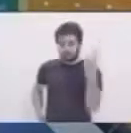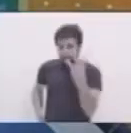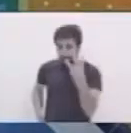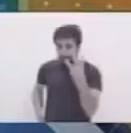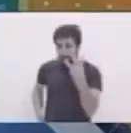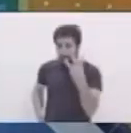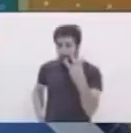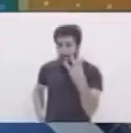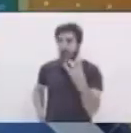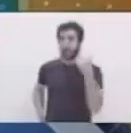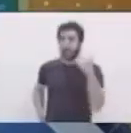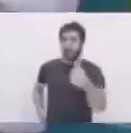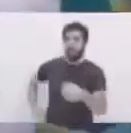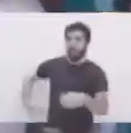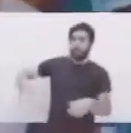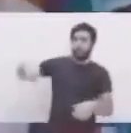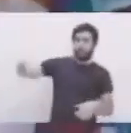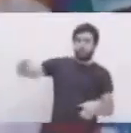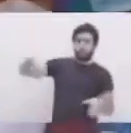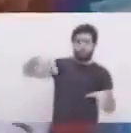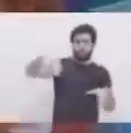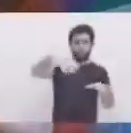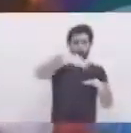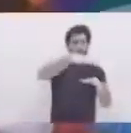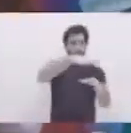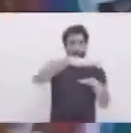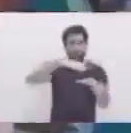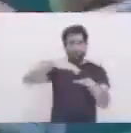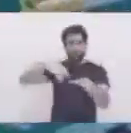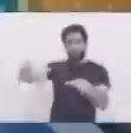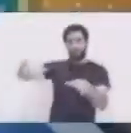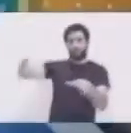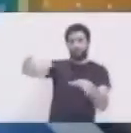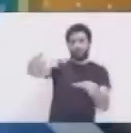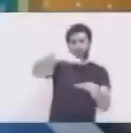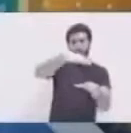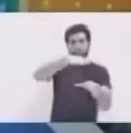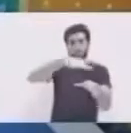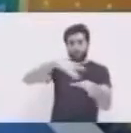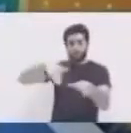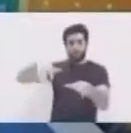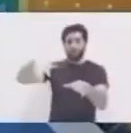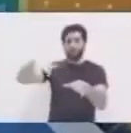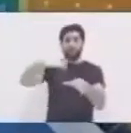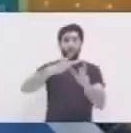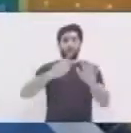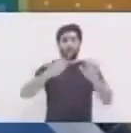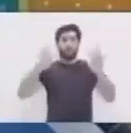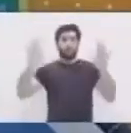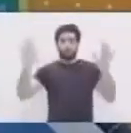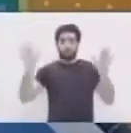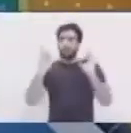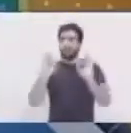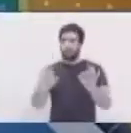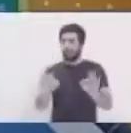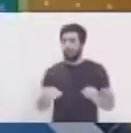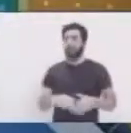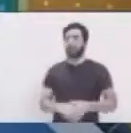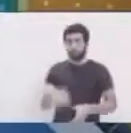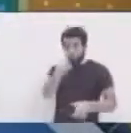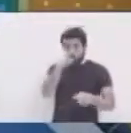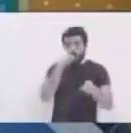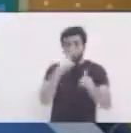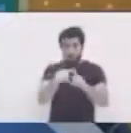las... ¡Tres! Polvos mágicos por aquí, polvos mágicos por allá. Todos, todos, no se queden con polvos